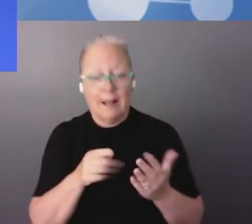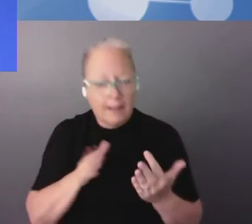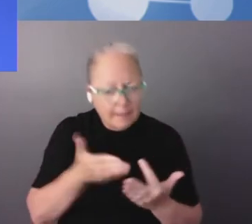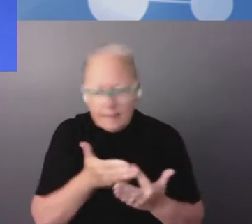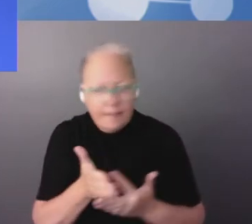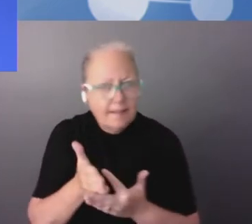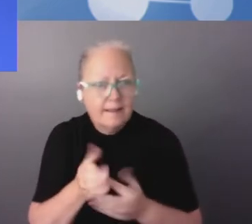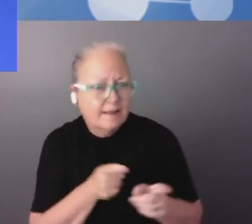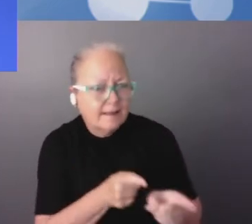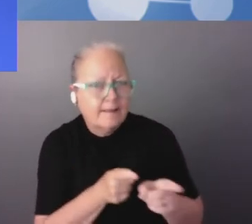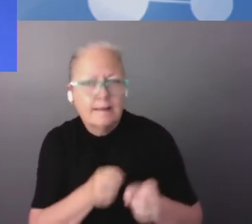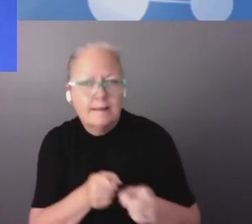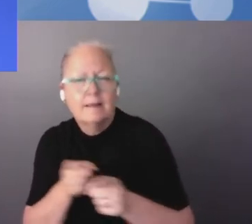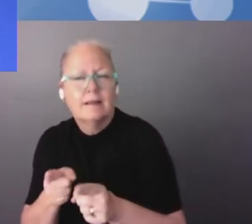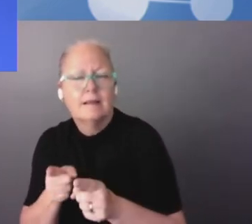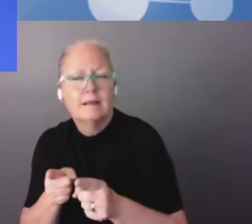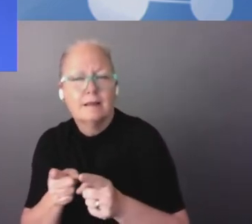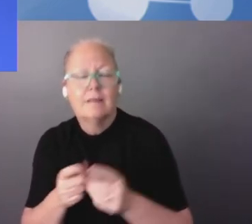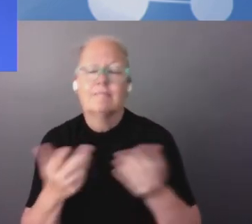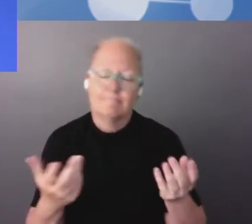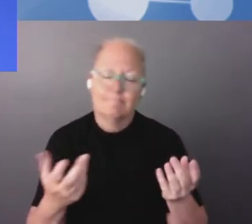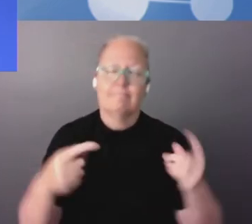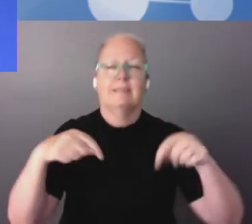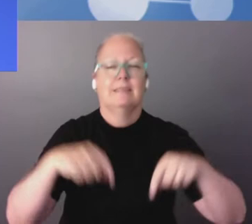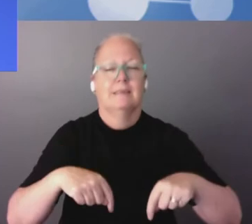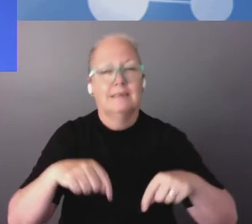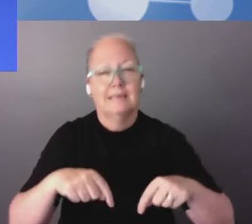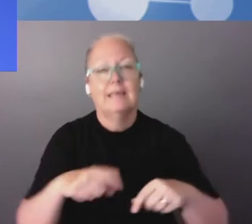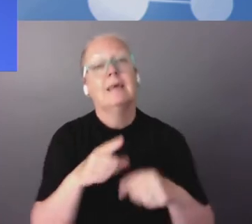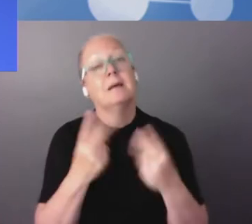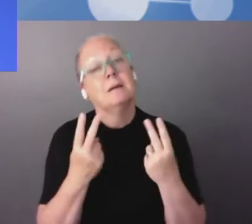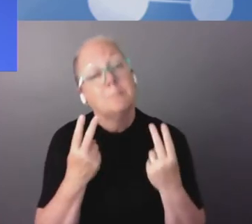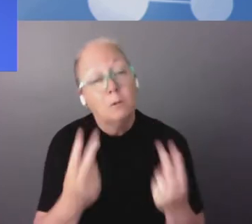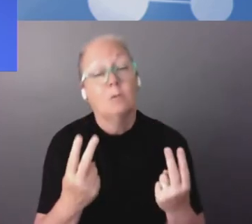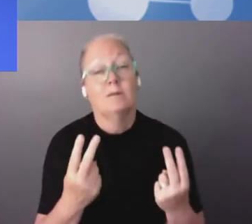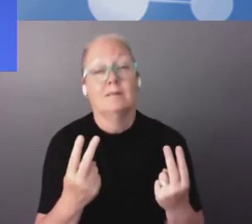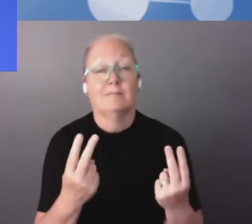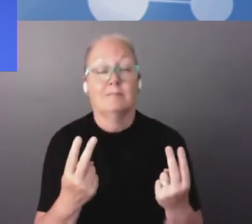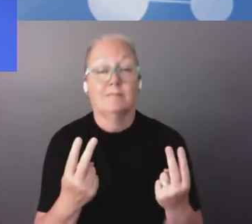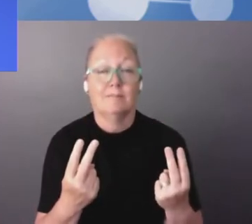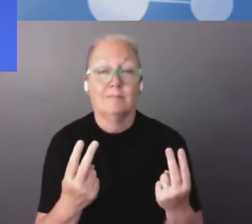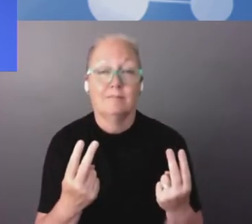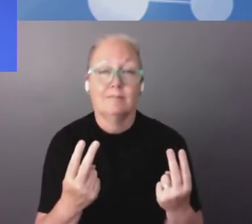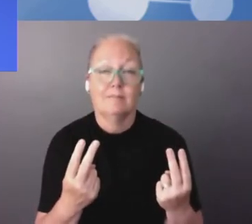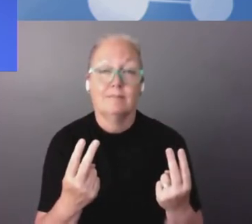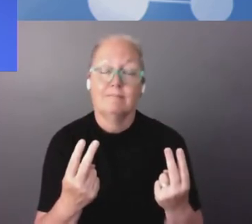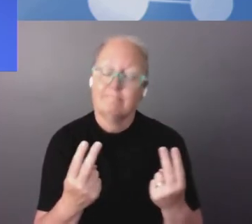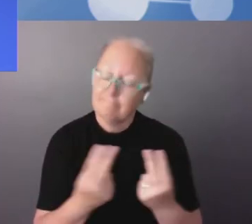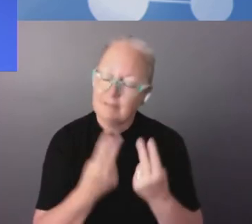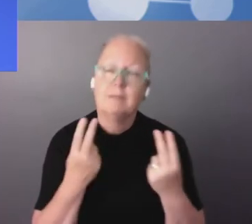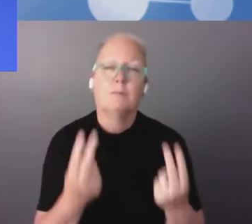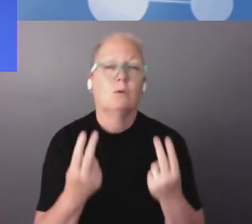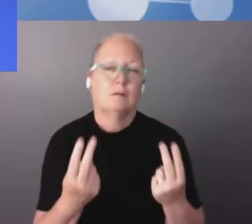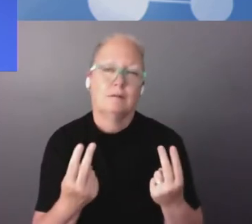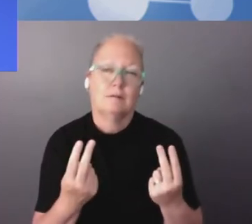mismo hay pocos asuntos tan importantes como esta. Es decir, que hoy en esta